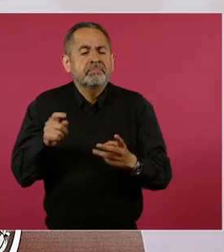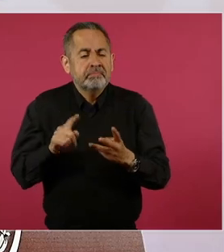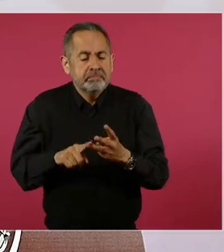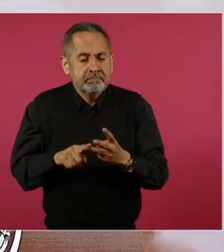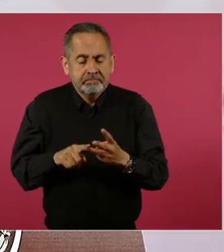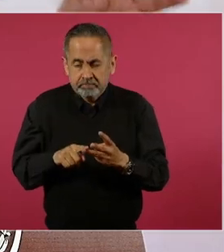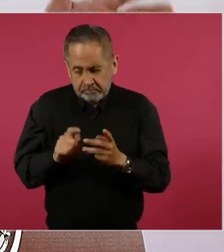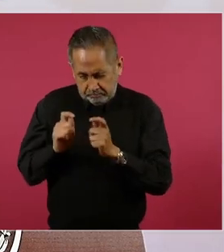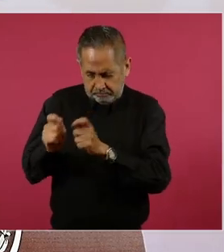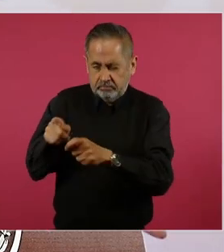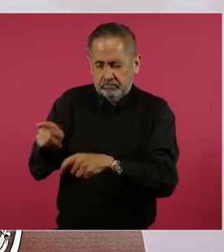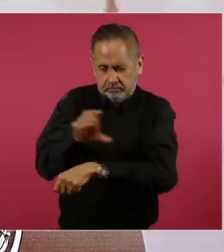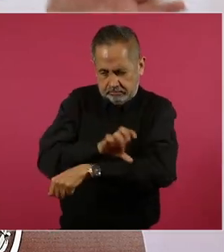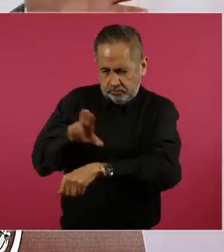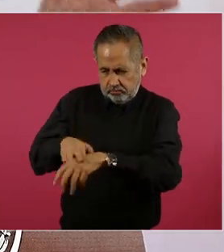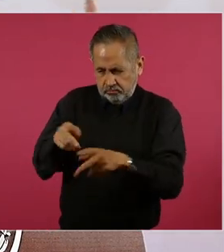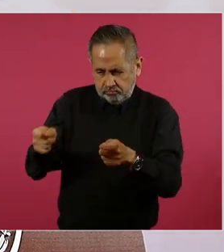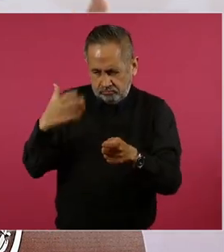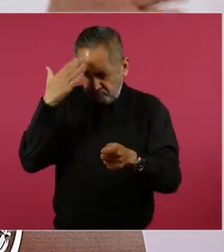coordinar